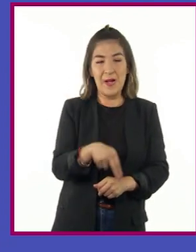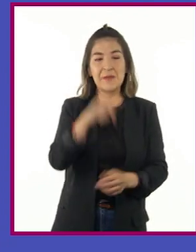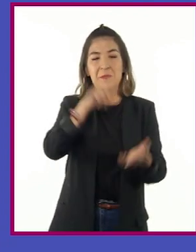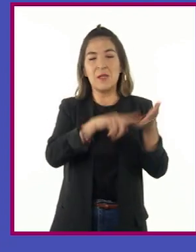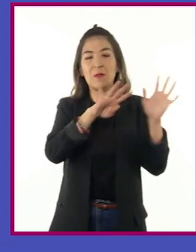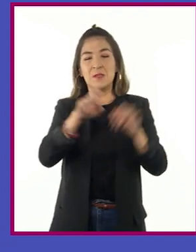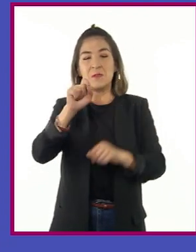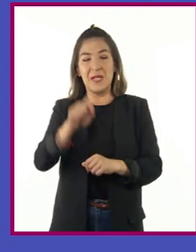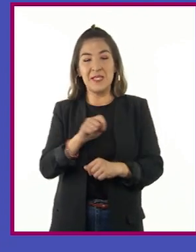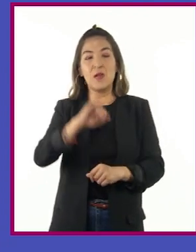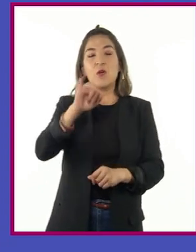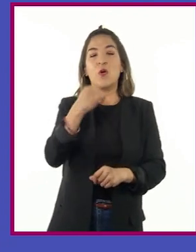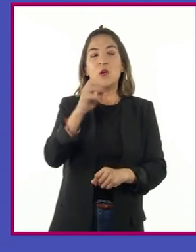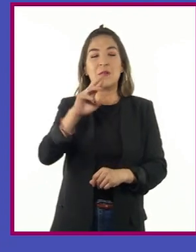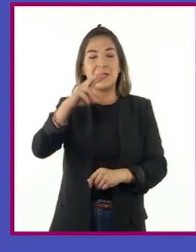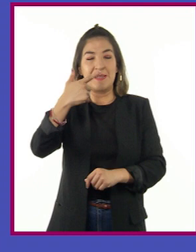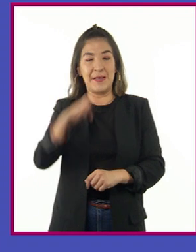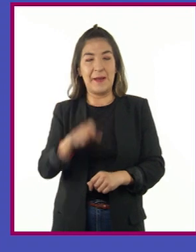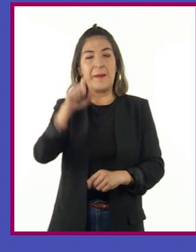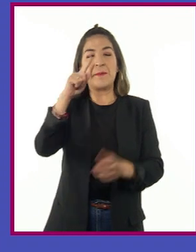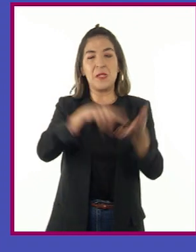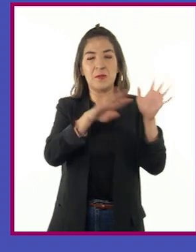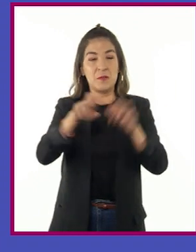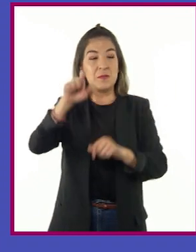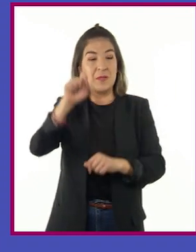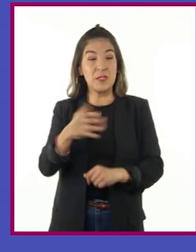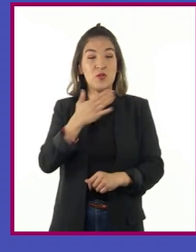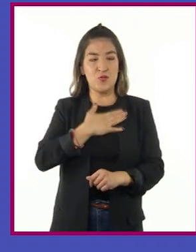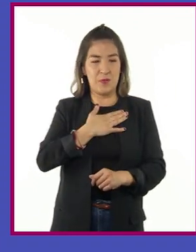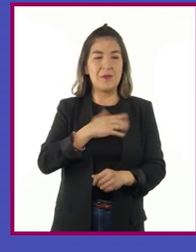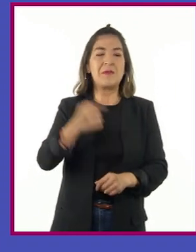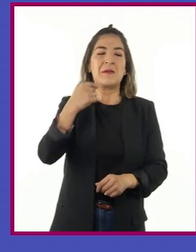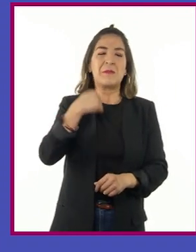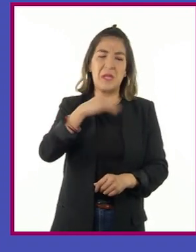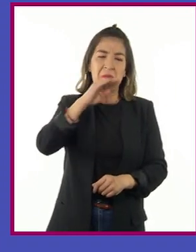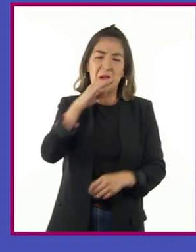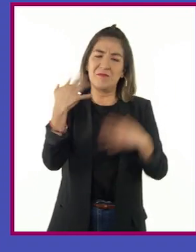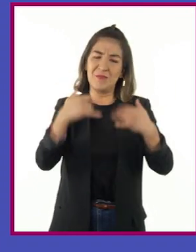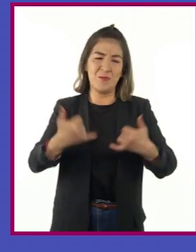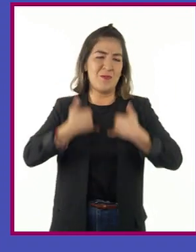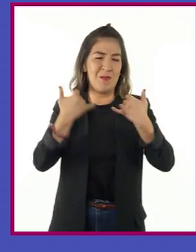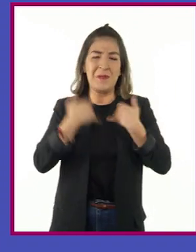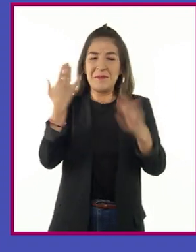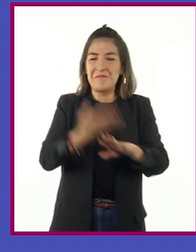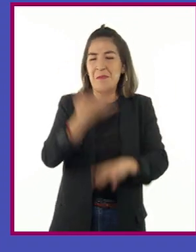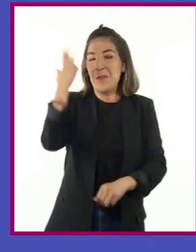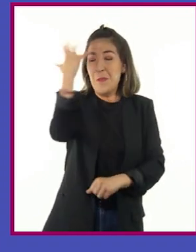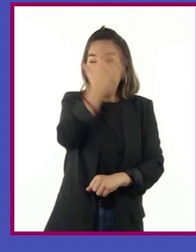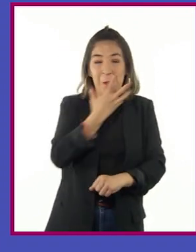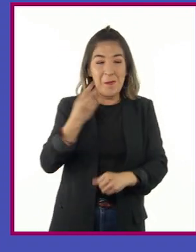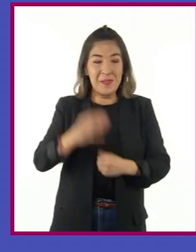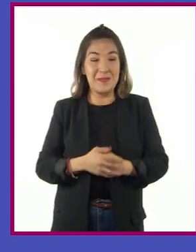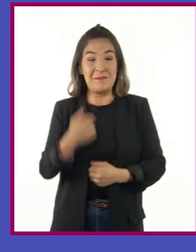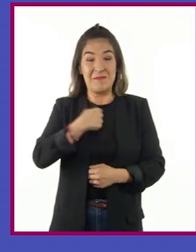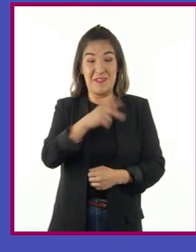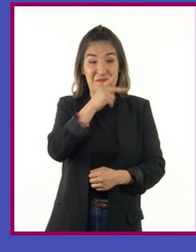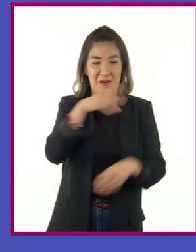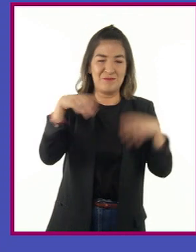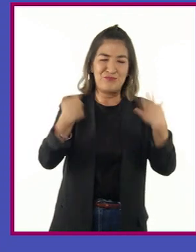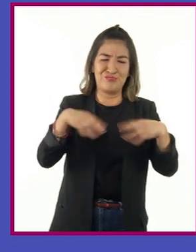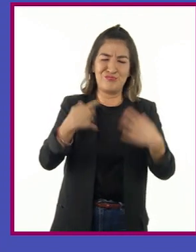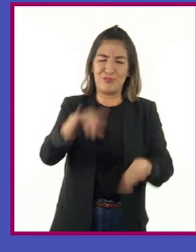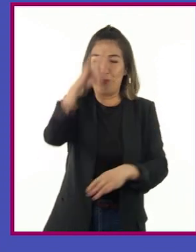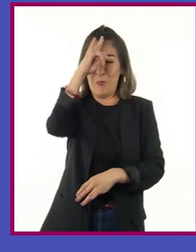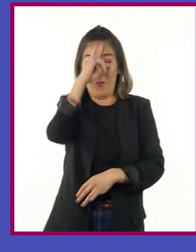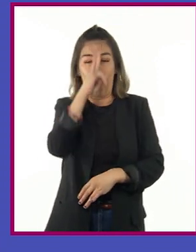Jaime. Mi madre fue bella en su juventud, tuvo hijos bellos, y mi padre era un tipazo.